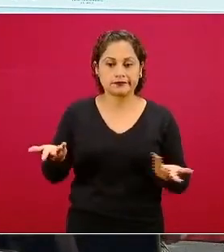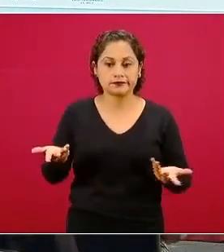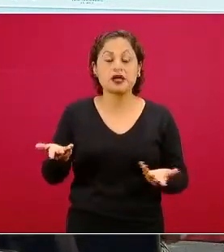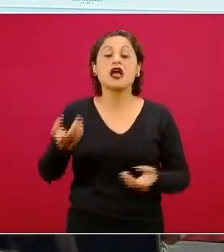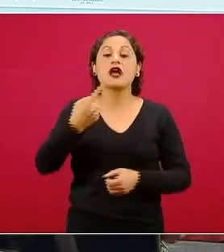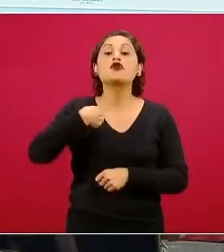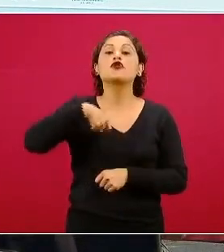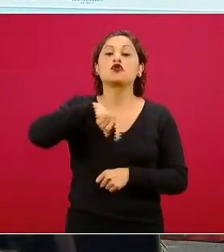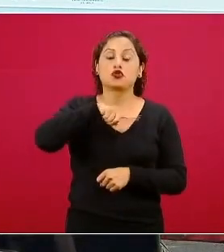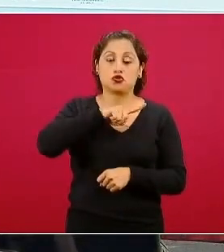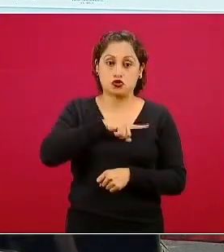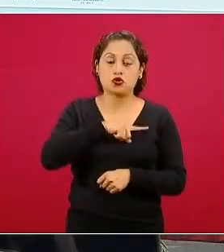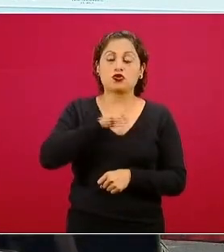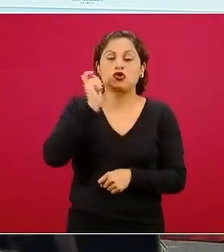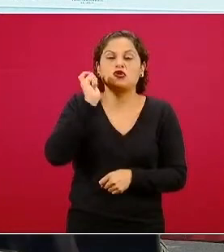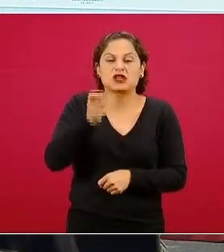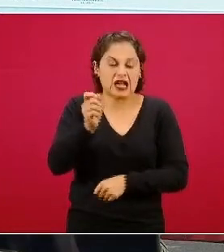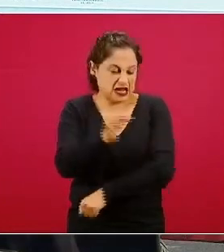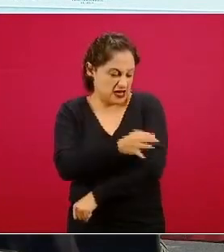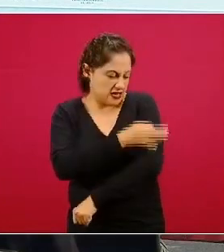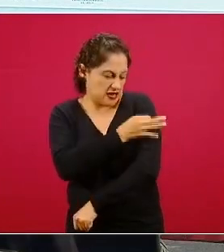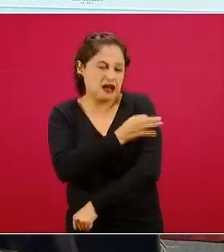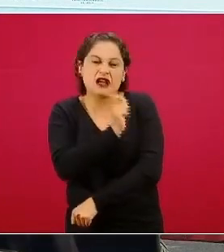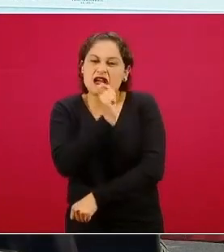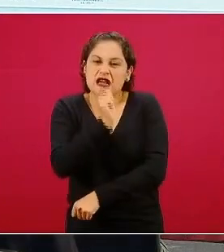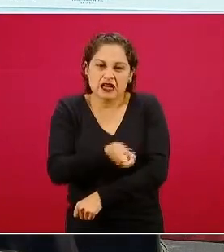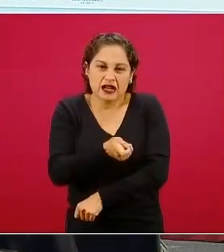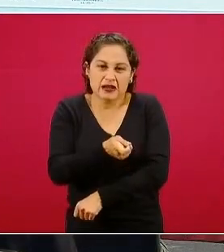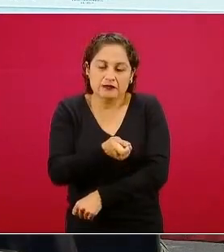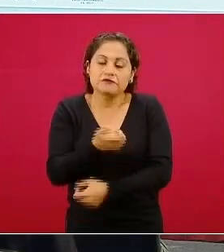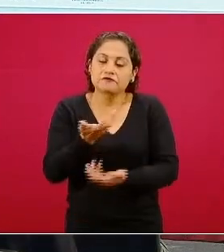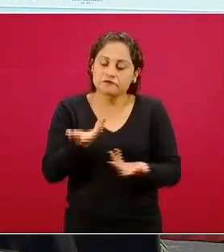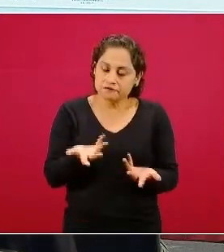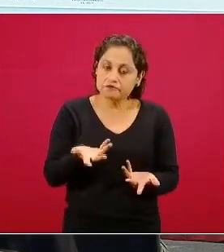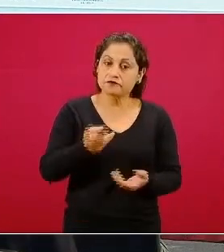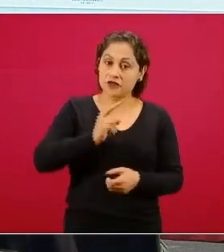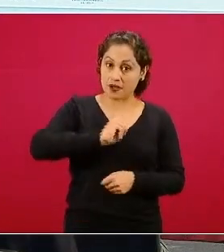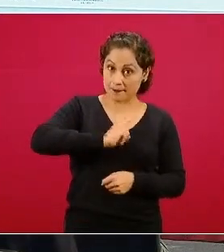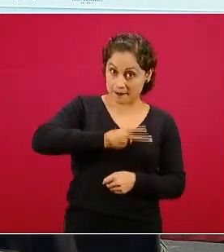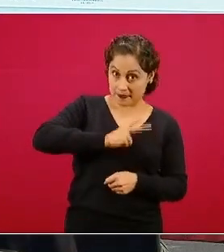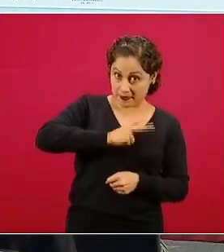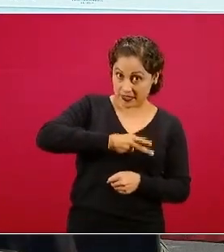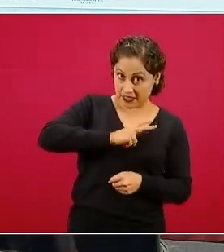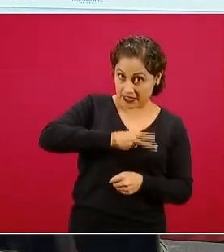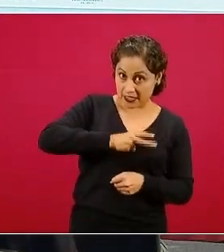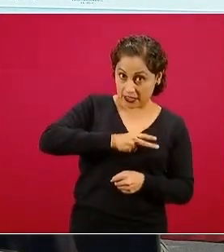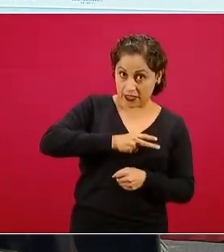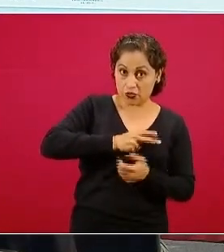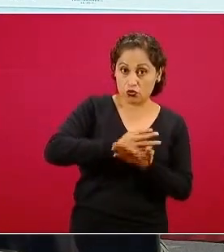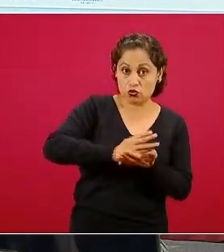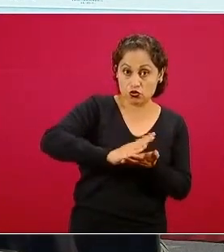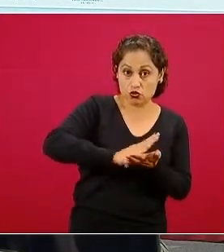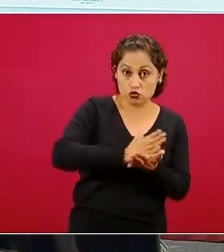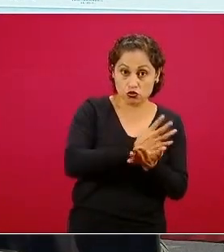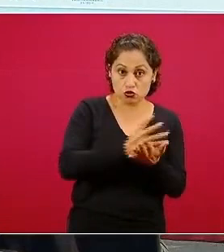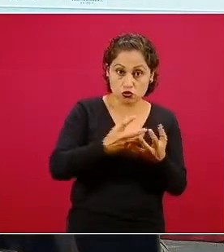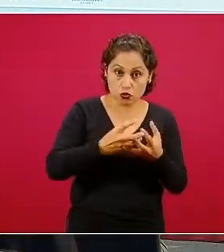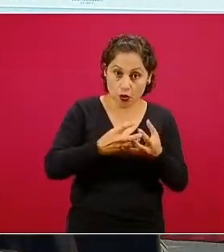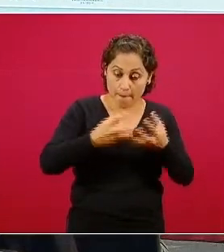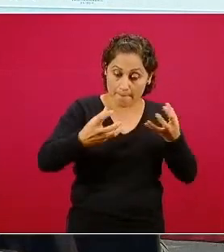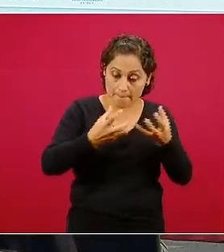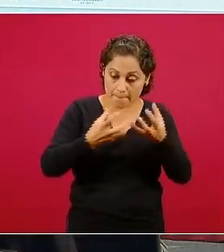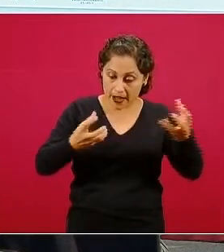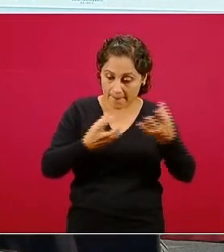en términos así muy sencillos, la vacuna son partes del virus, el virus se fragmenta y lo único que se